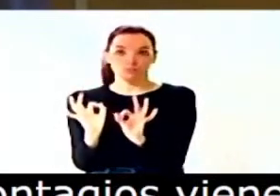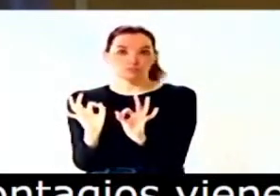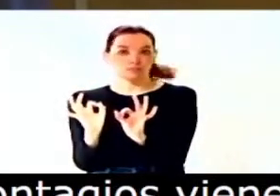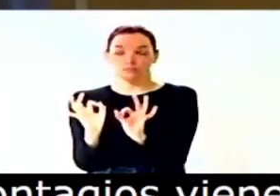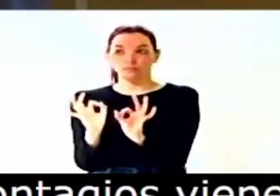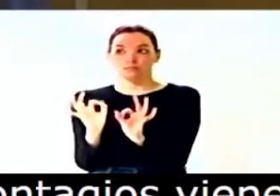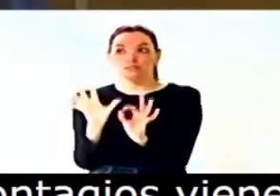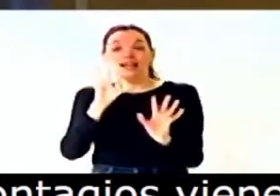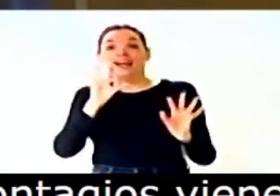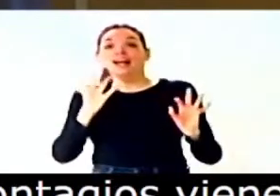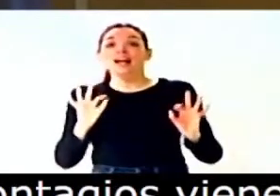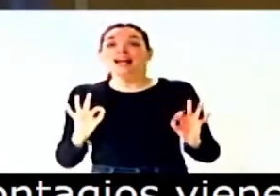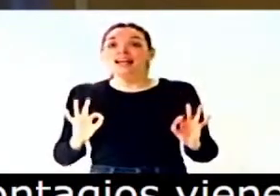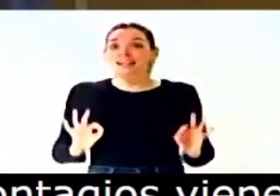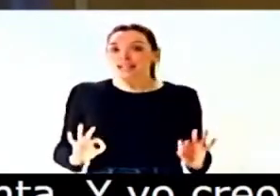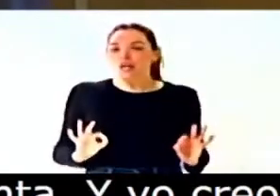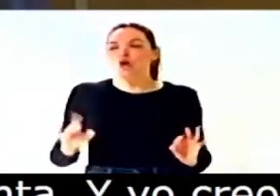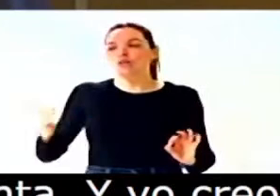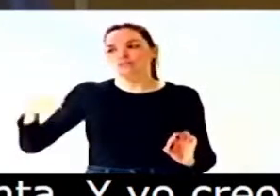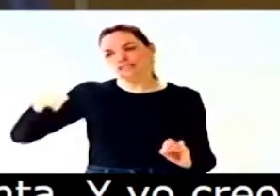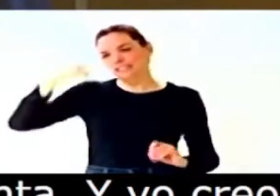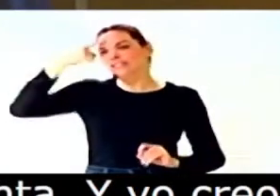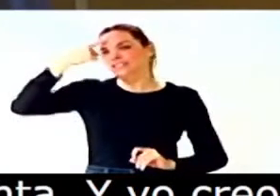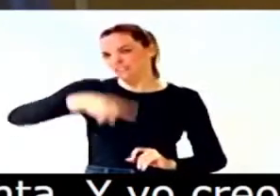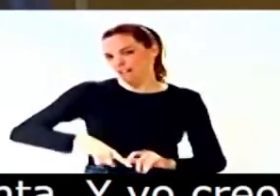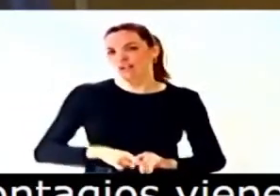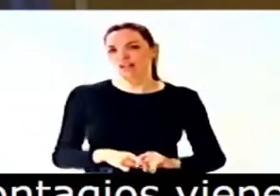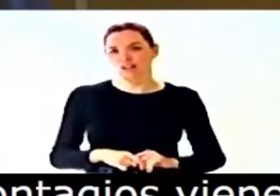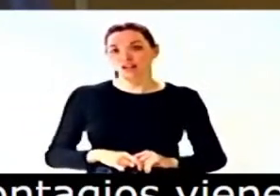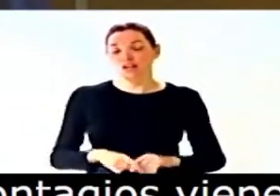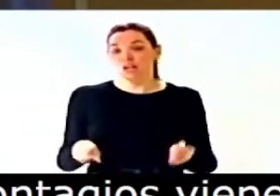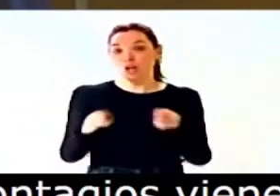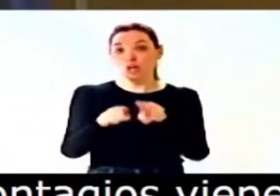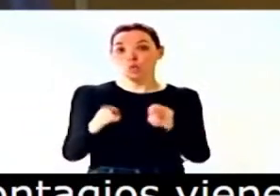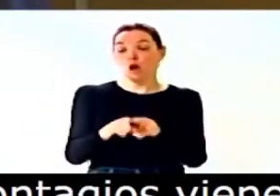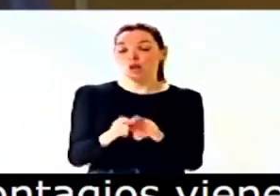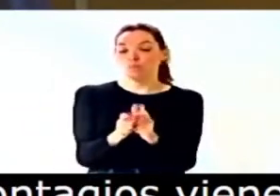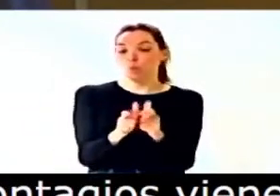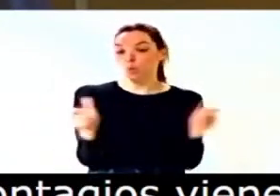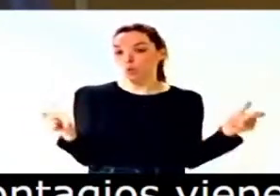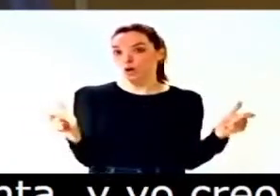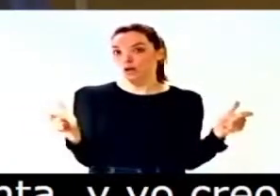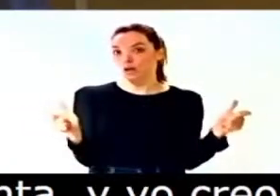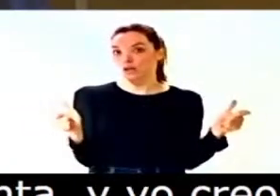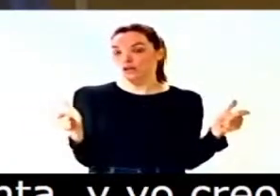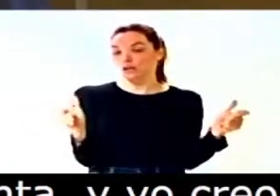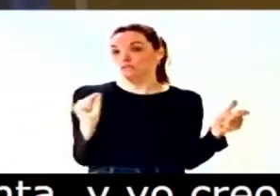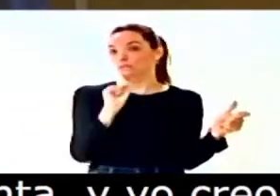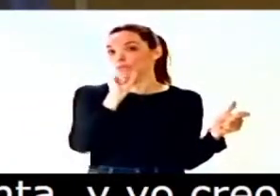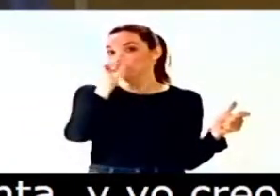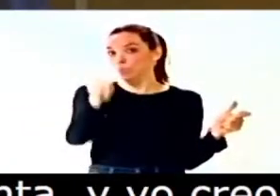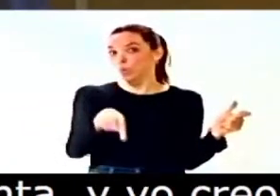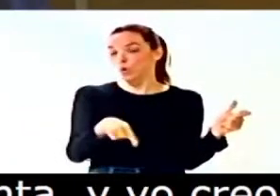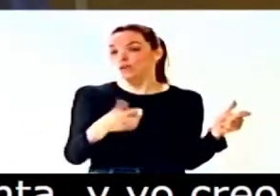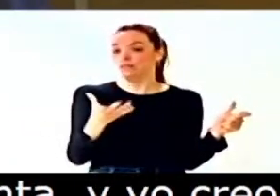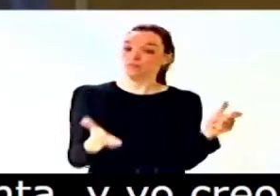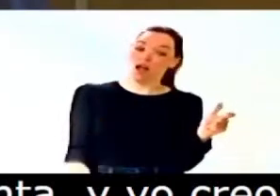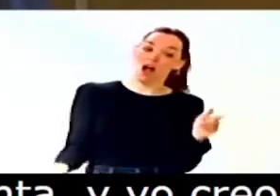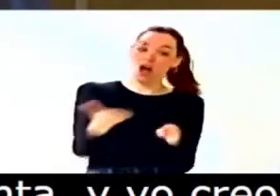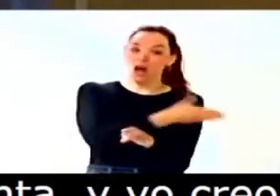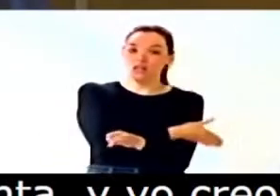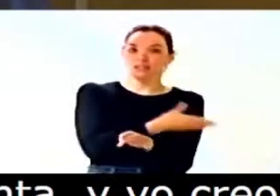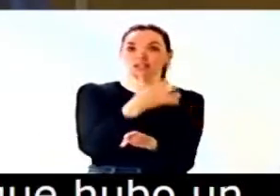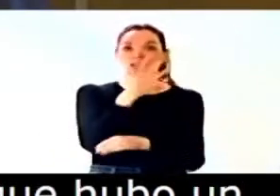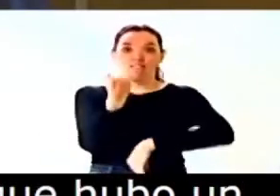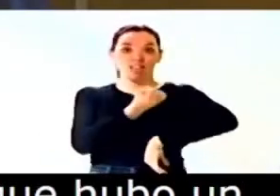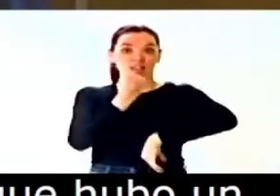Y yo creo que eso todos somos conscientes. Igual que hubo un aumento de los contagios después de las fiestas